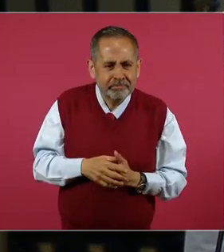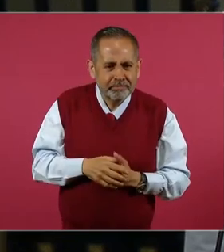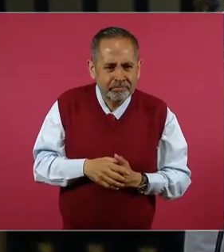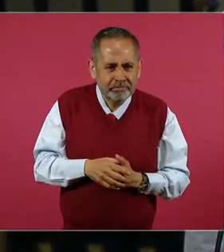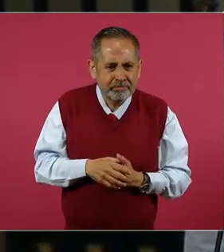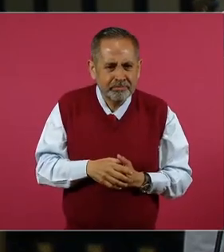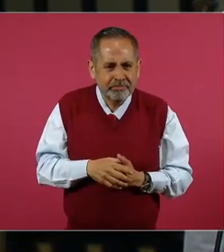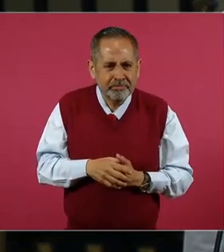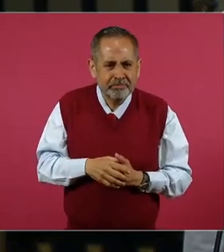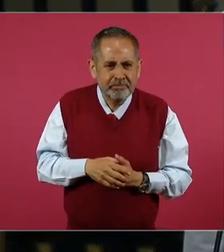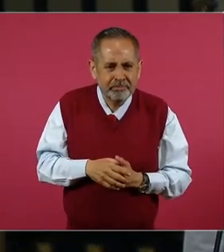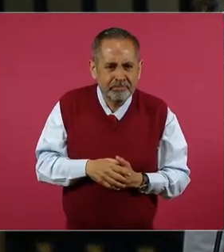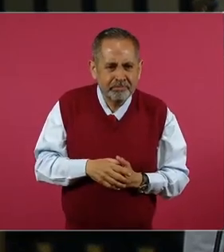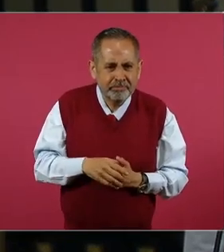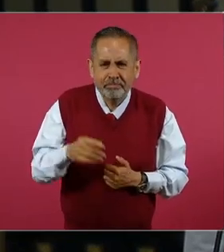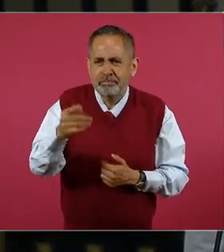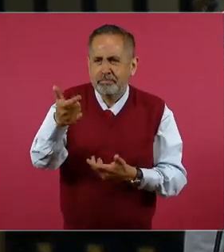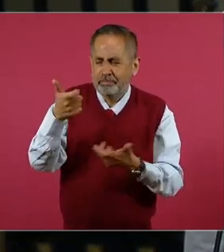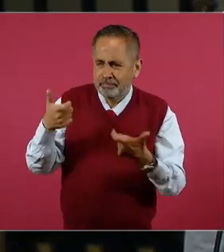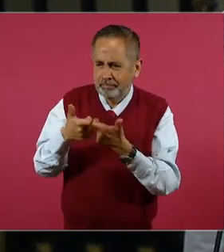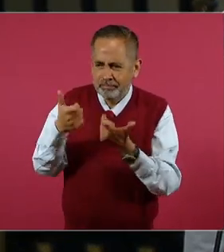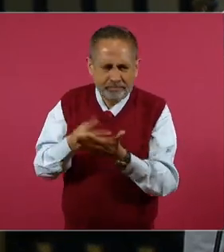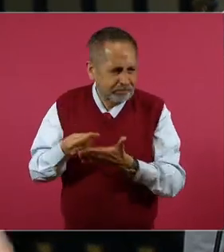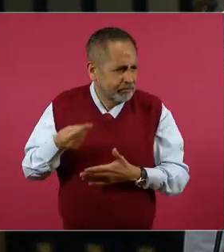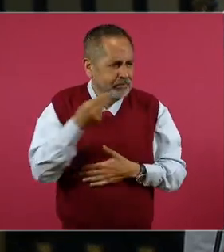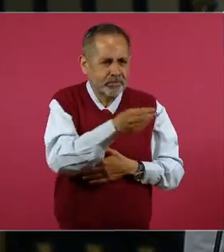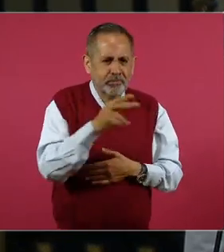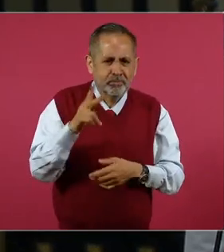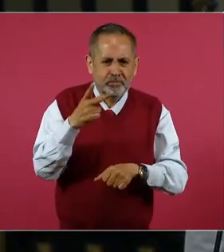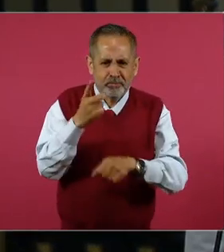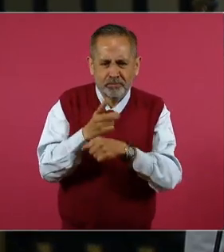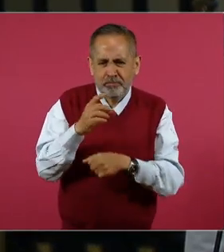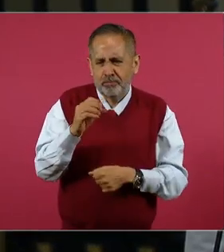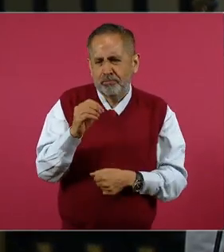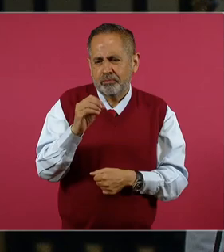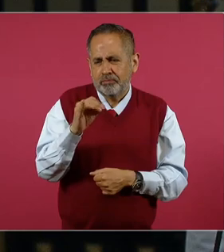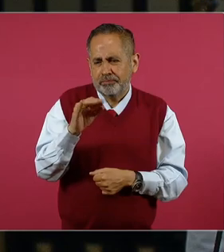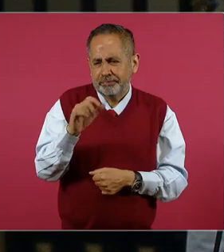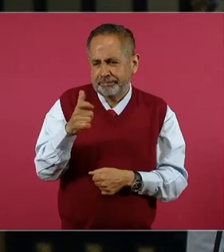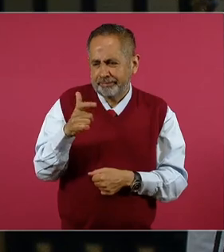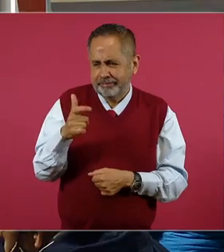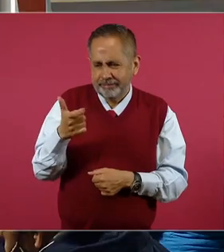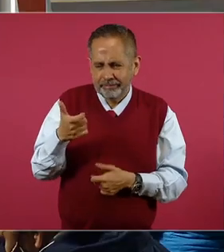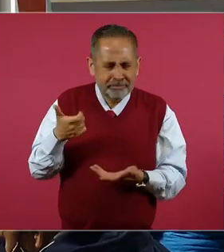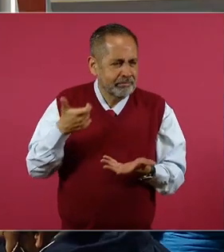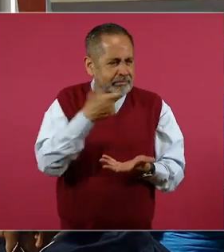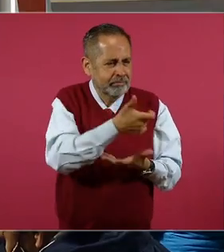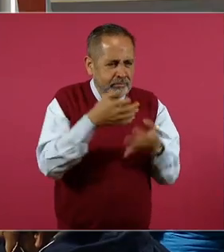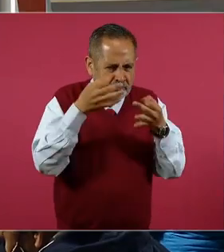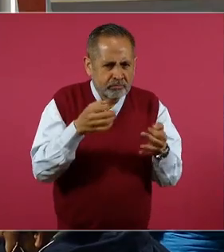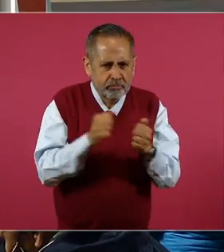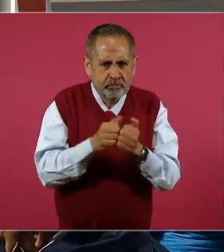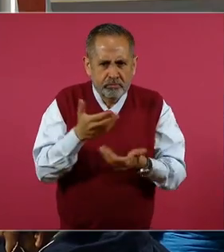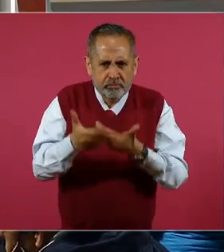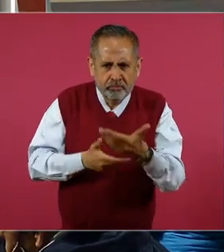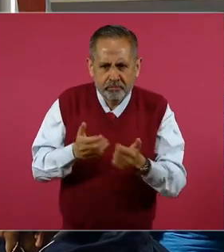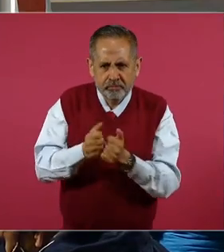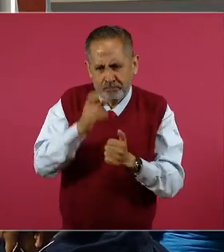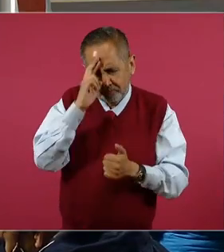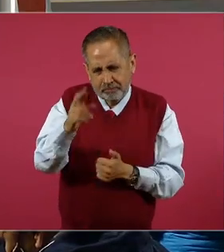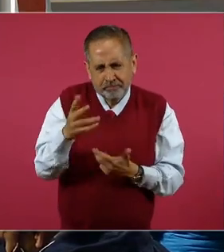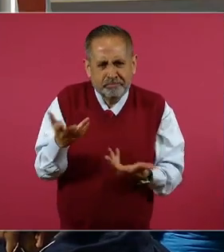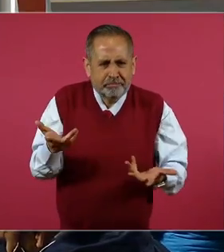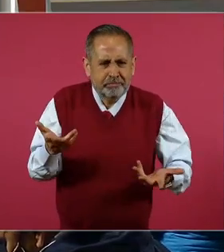dando de ese dinero de publicidad oficial a esas empresas cuestionadas? Se lo pregunto con mucho respeto porque